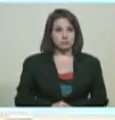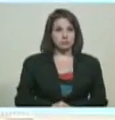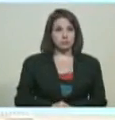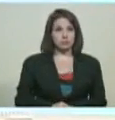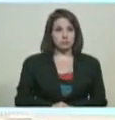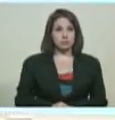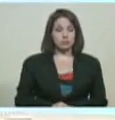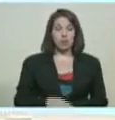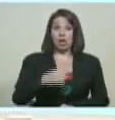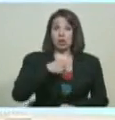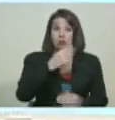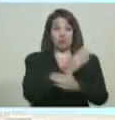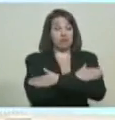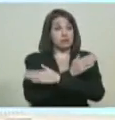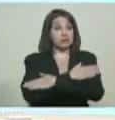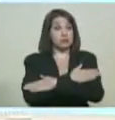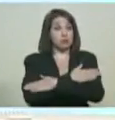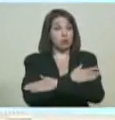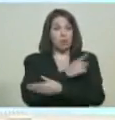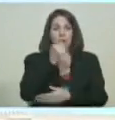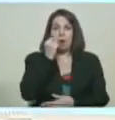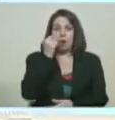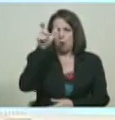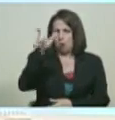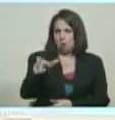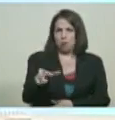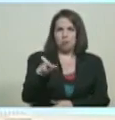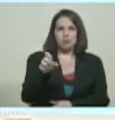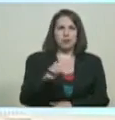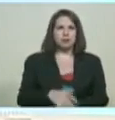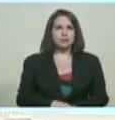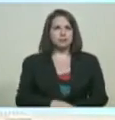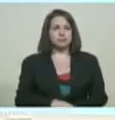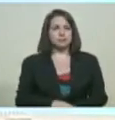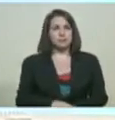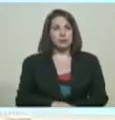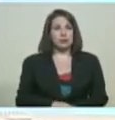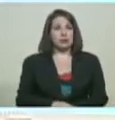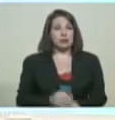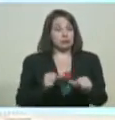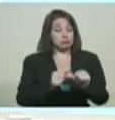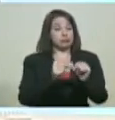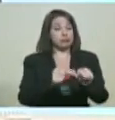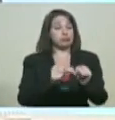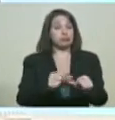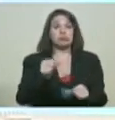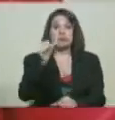yo felicito al compañero eduardo piñate por su perseverancia semanal